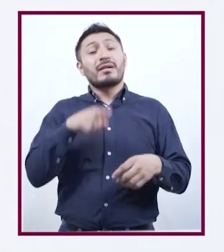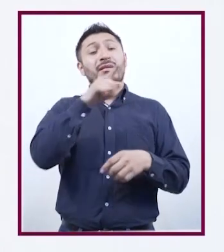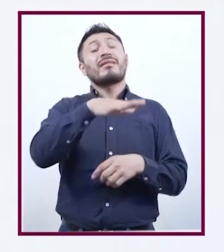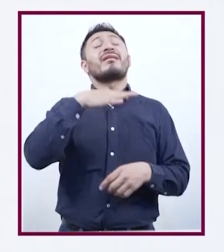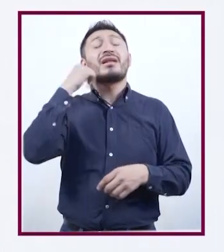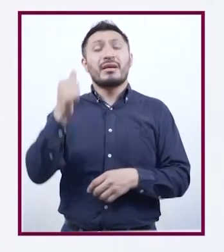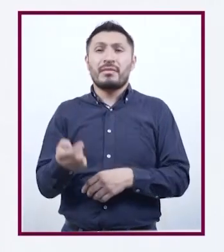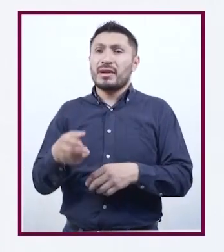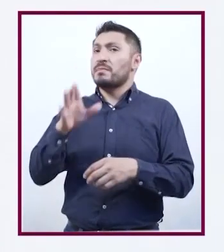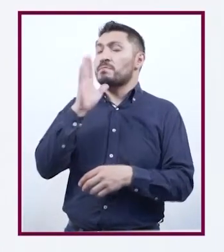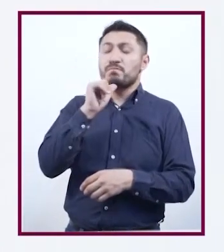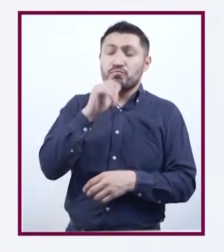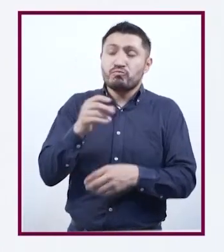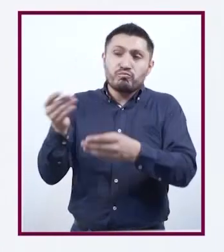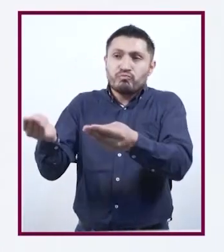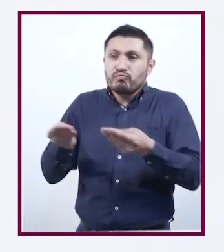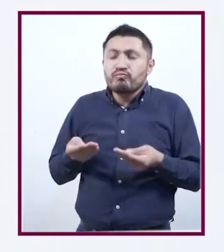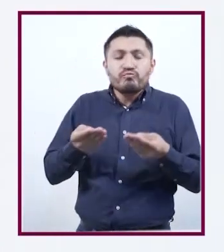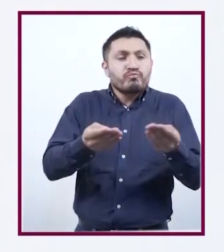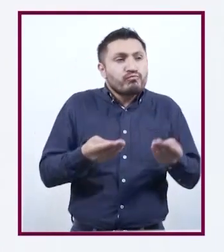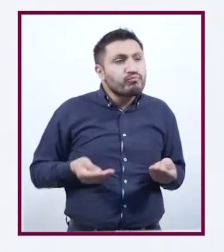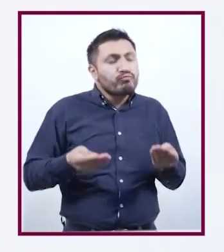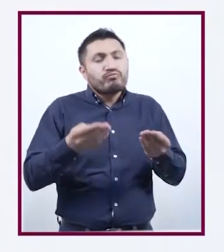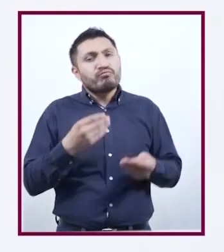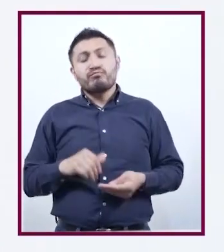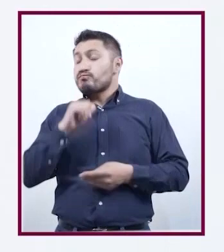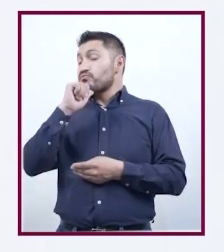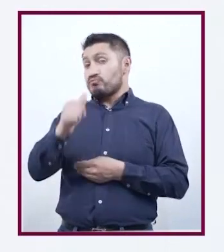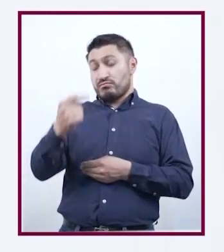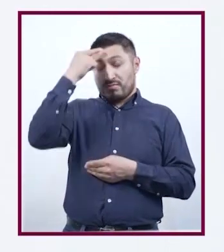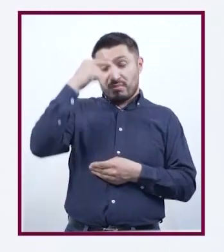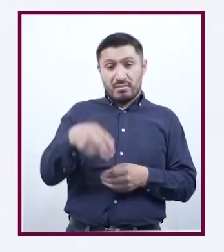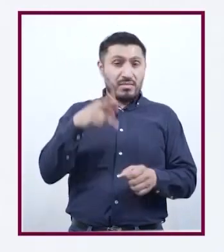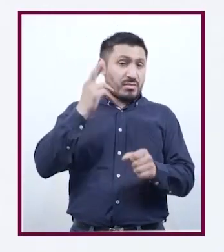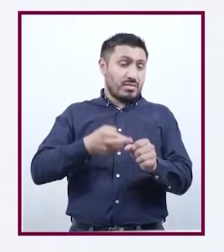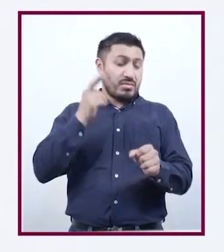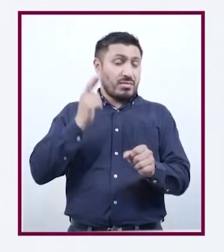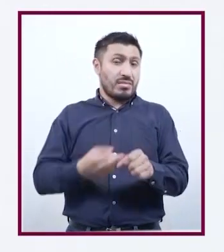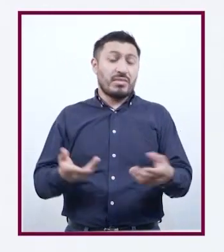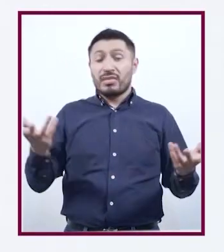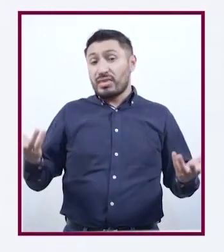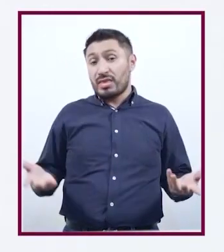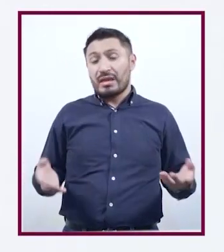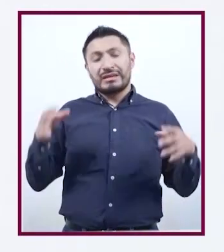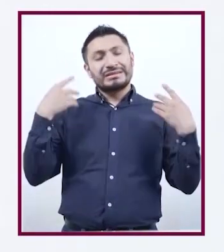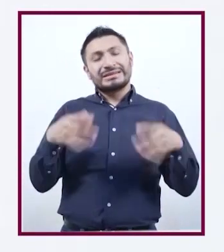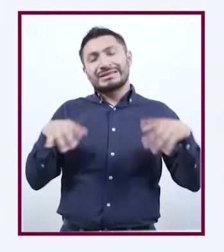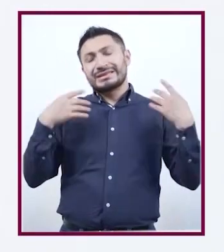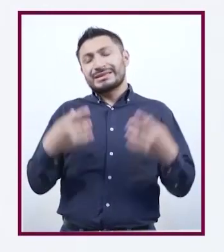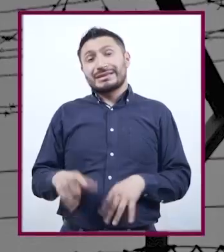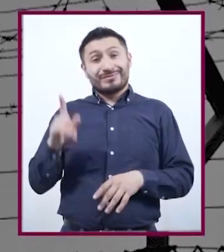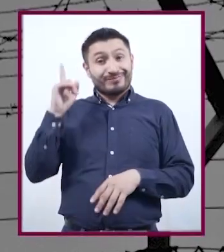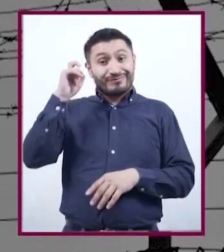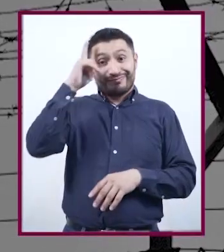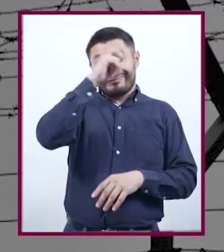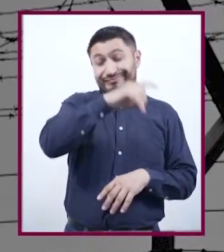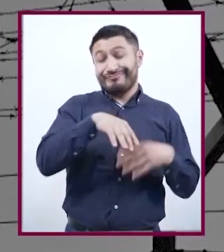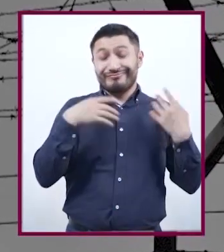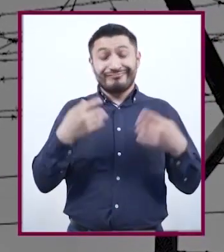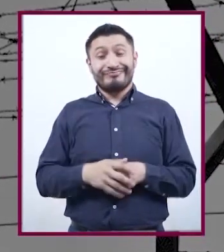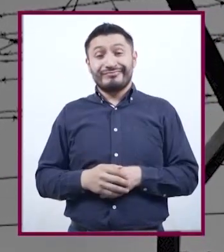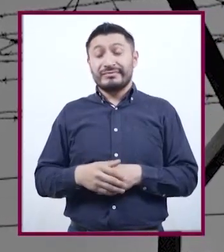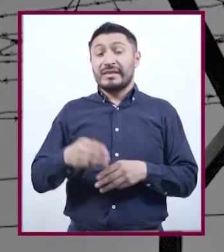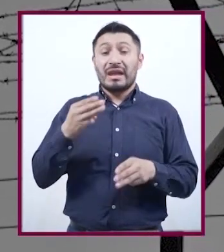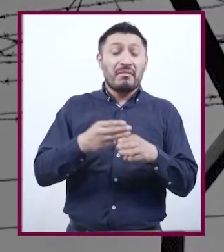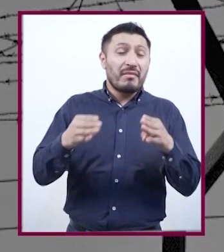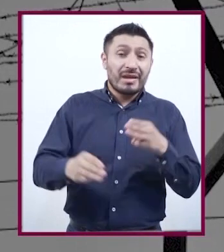de refrescos de cola no podían recibir el concentrado de extractos que se utilizaba para crear esta bebida. El panorama